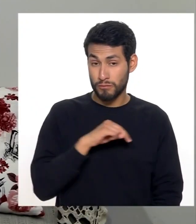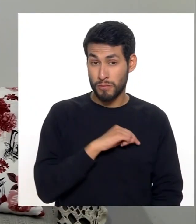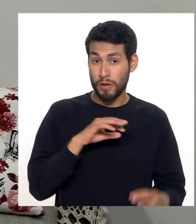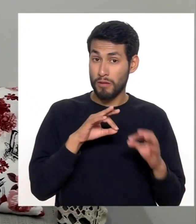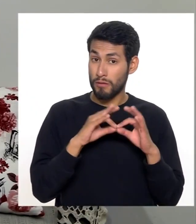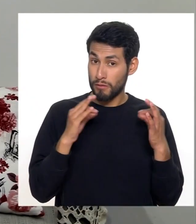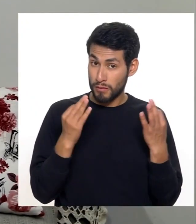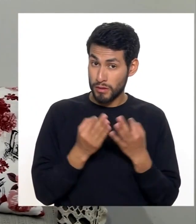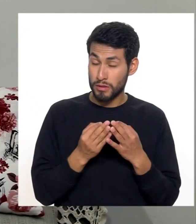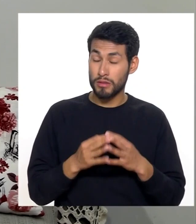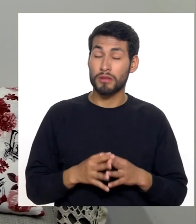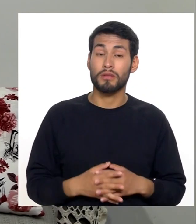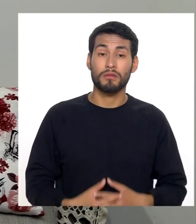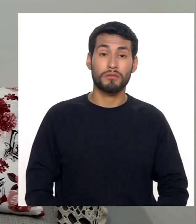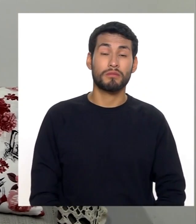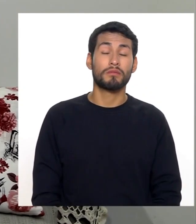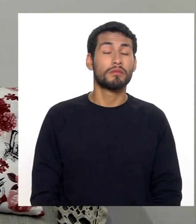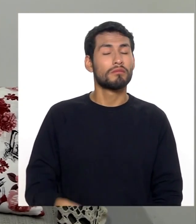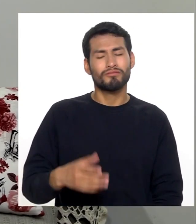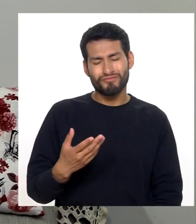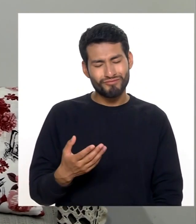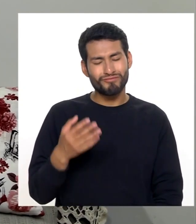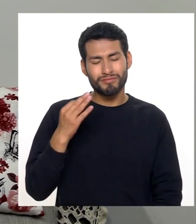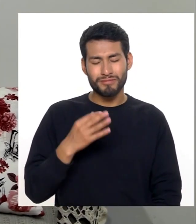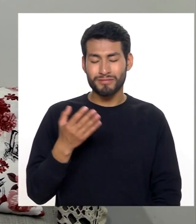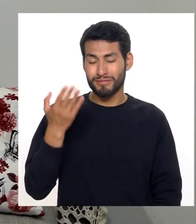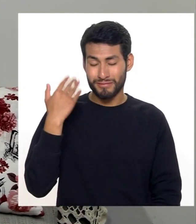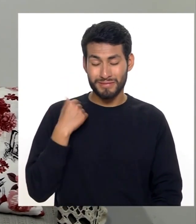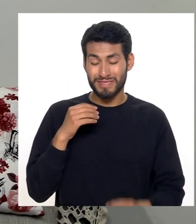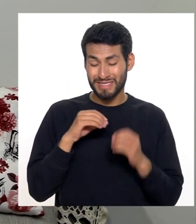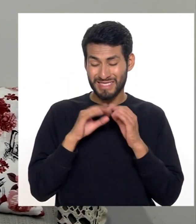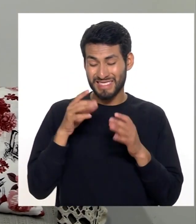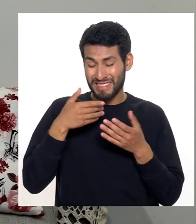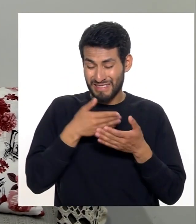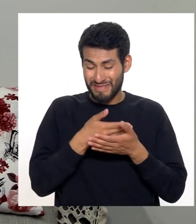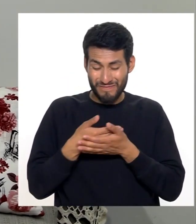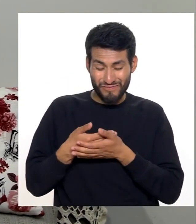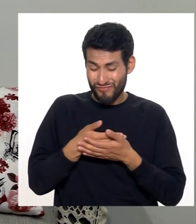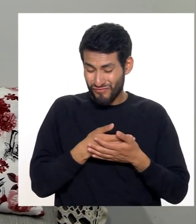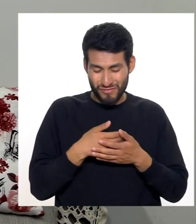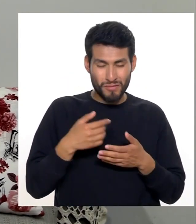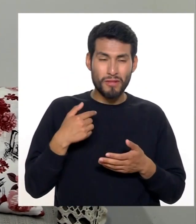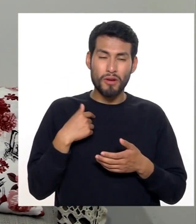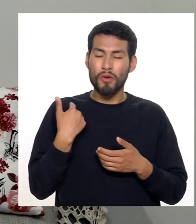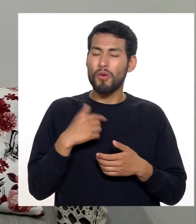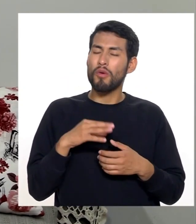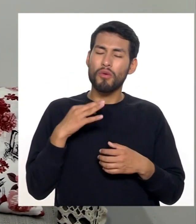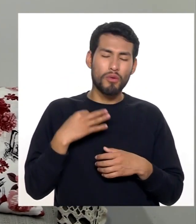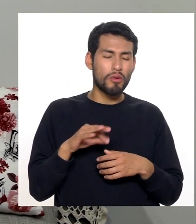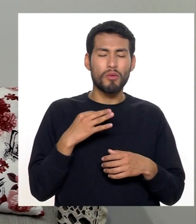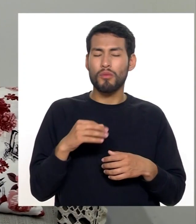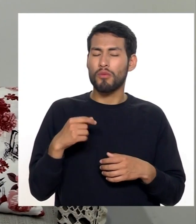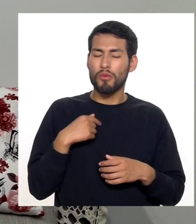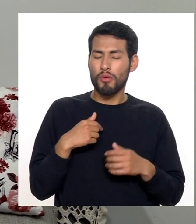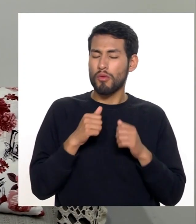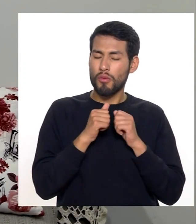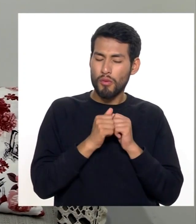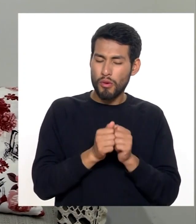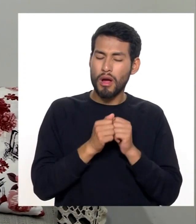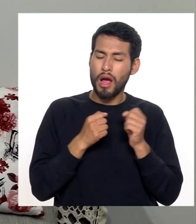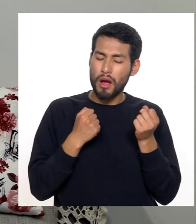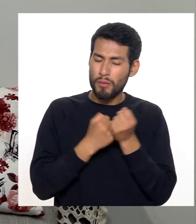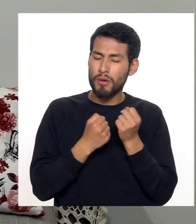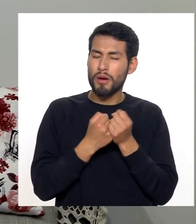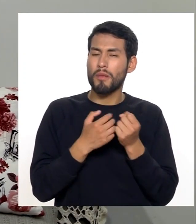Nosotros como familia, de verdad, desde el día cero nos hemos unido